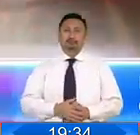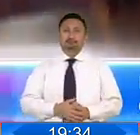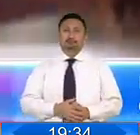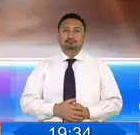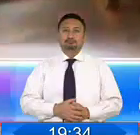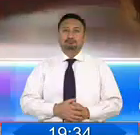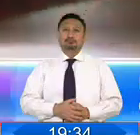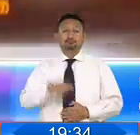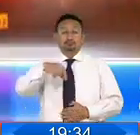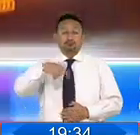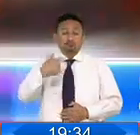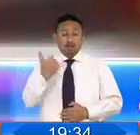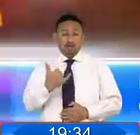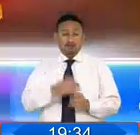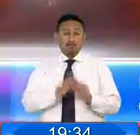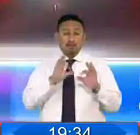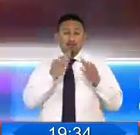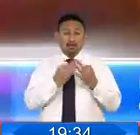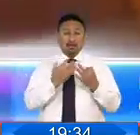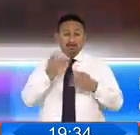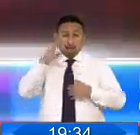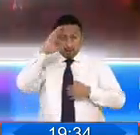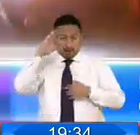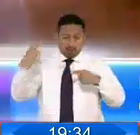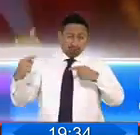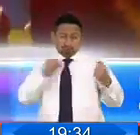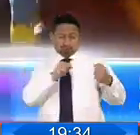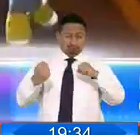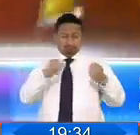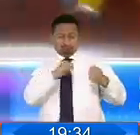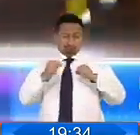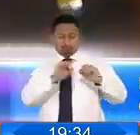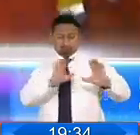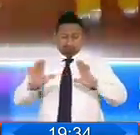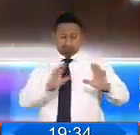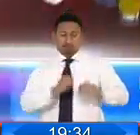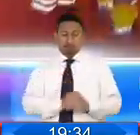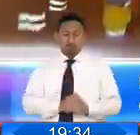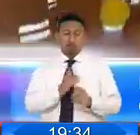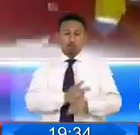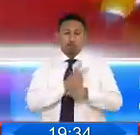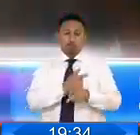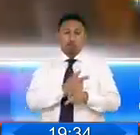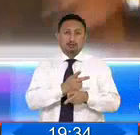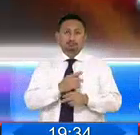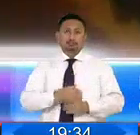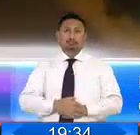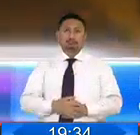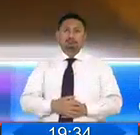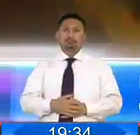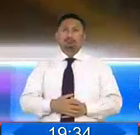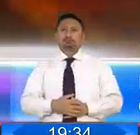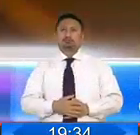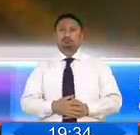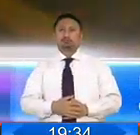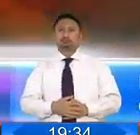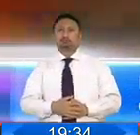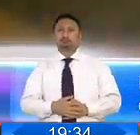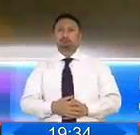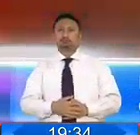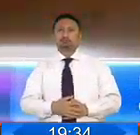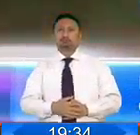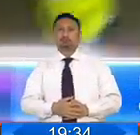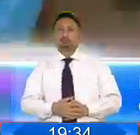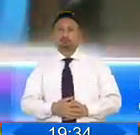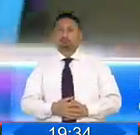Hubo algunos forcejeos entre familiares y policías por el resguardo también de los buses.